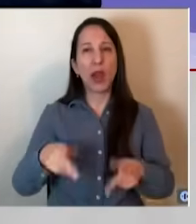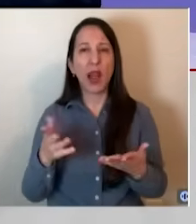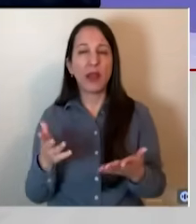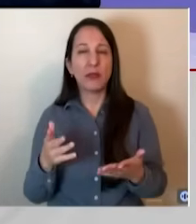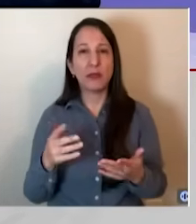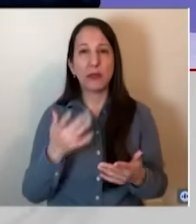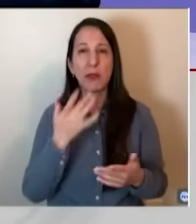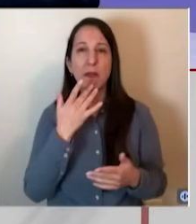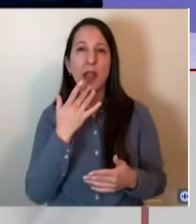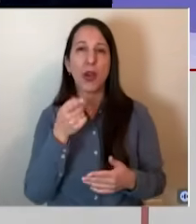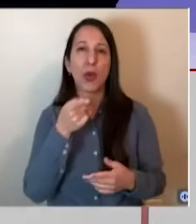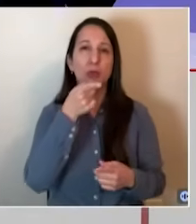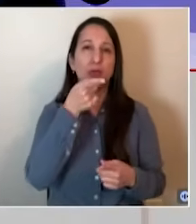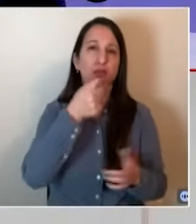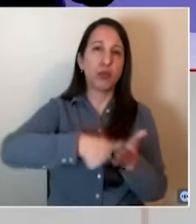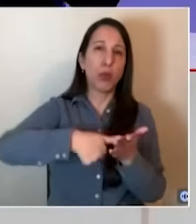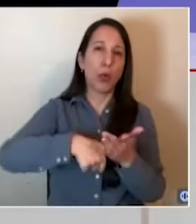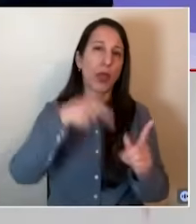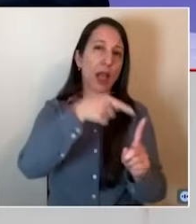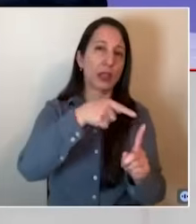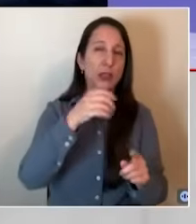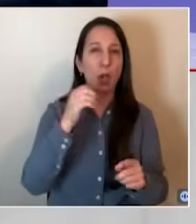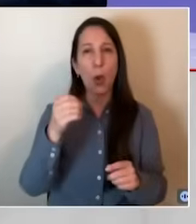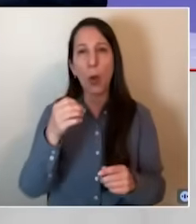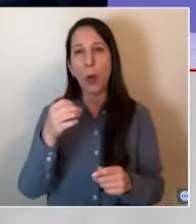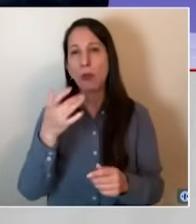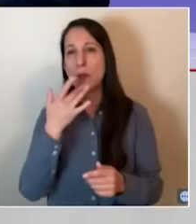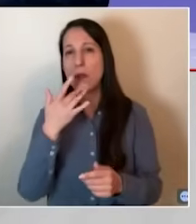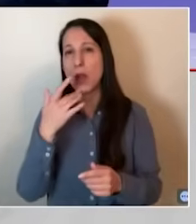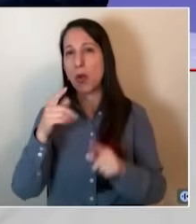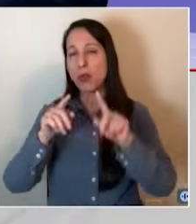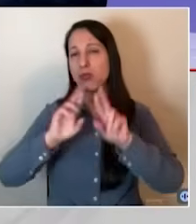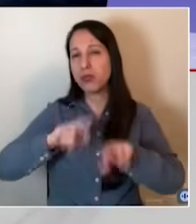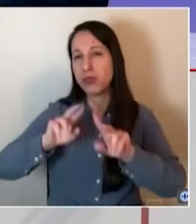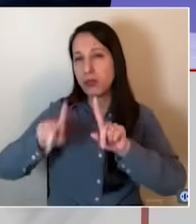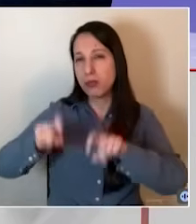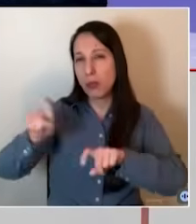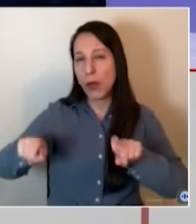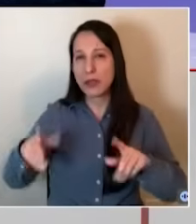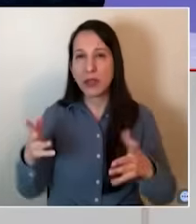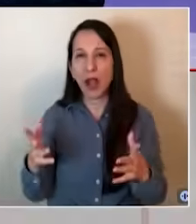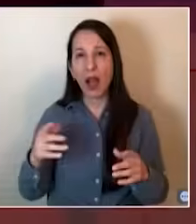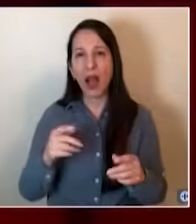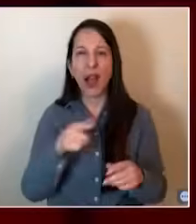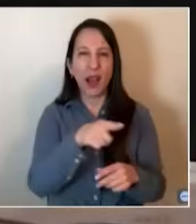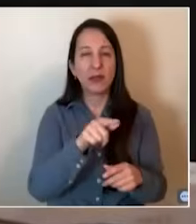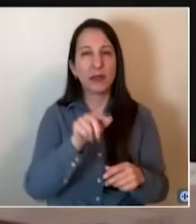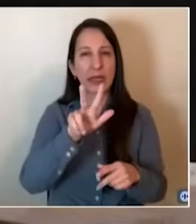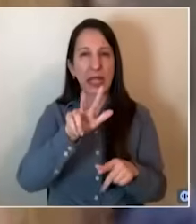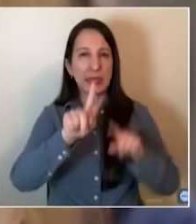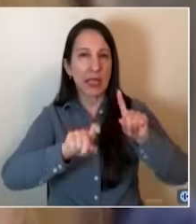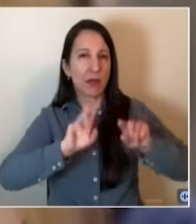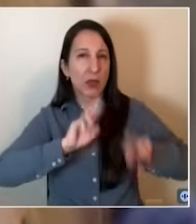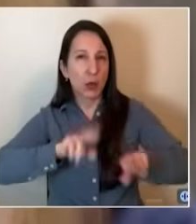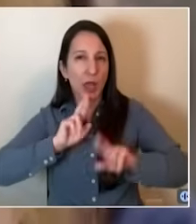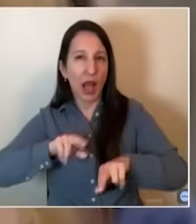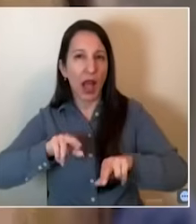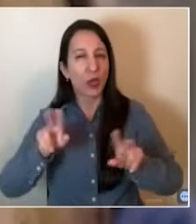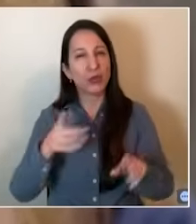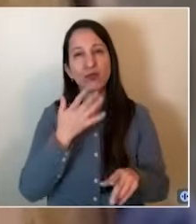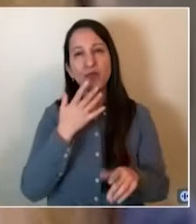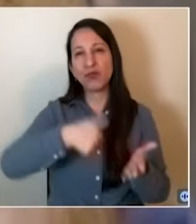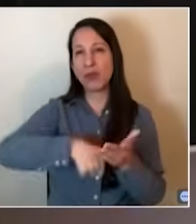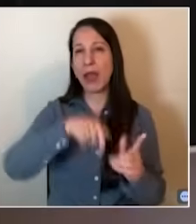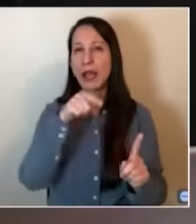voy a votar por fulano porque va de primero en la encuesta, o ya lleva 3 encuestas que voy a votar a ganar,